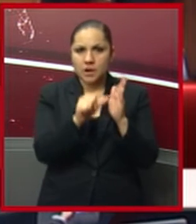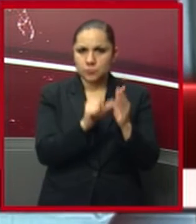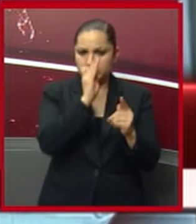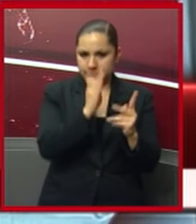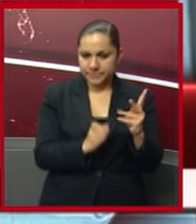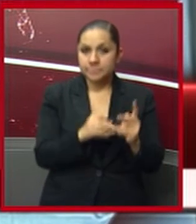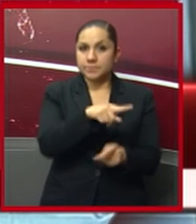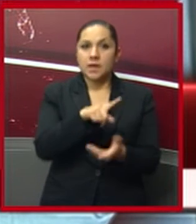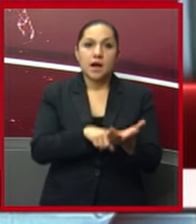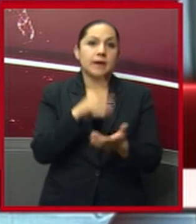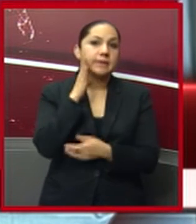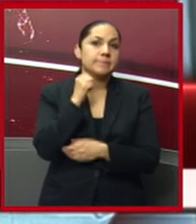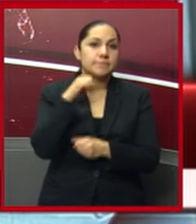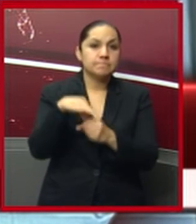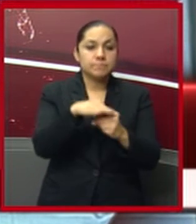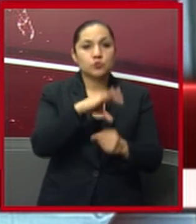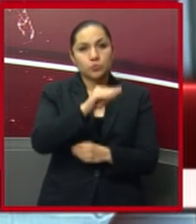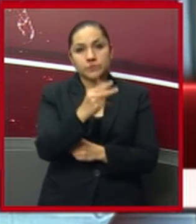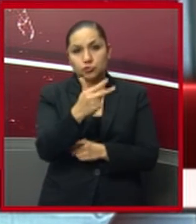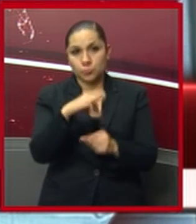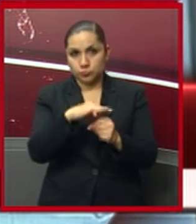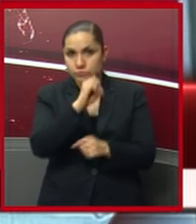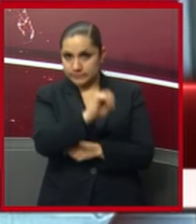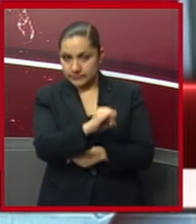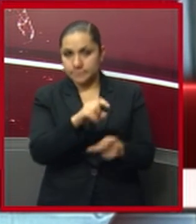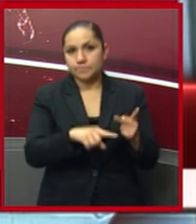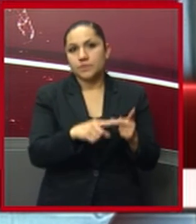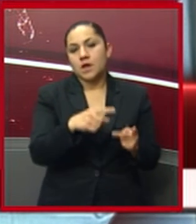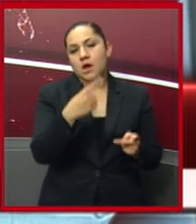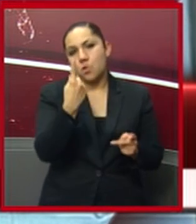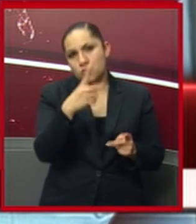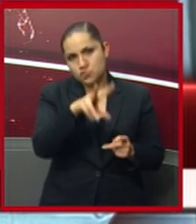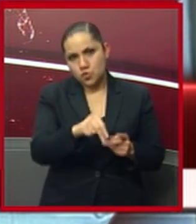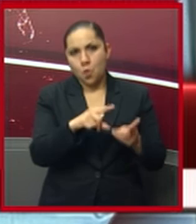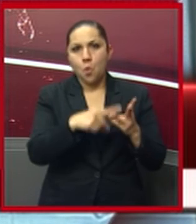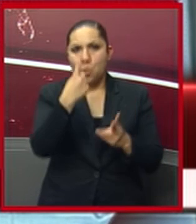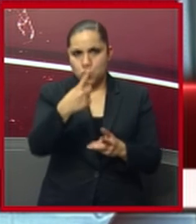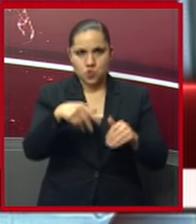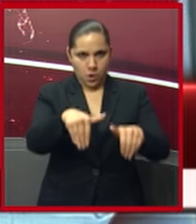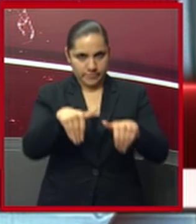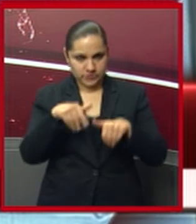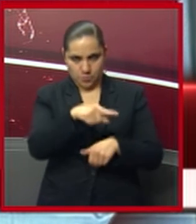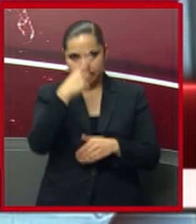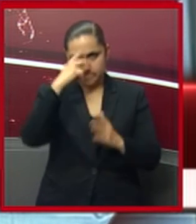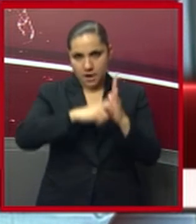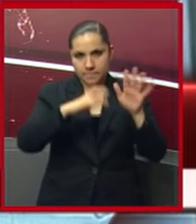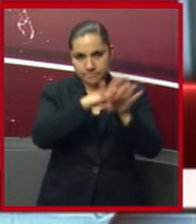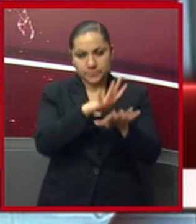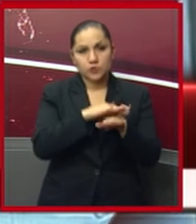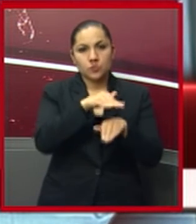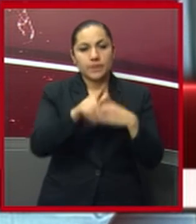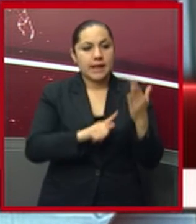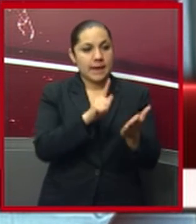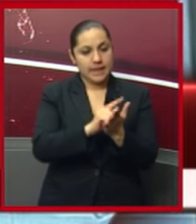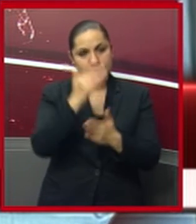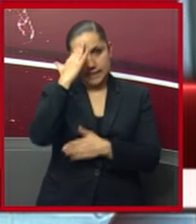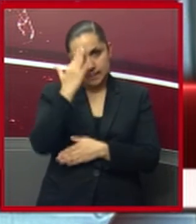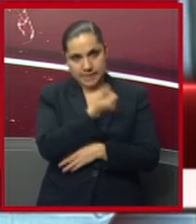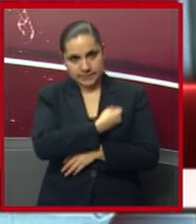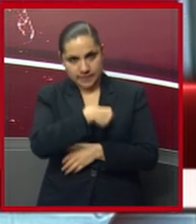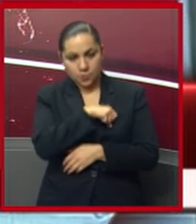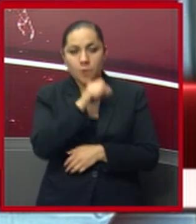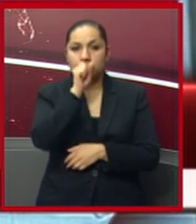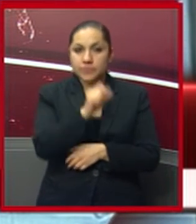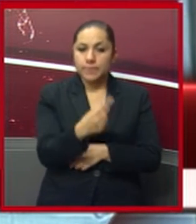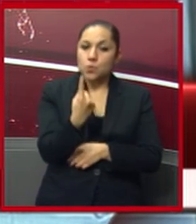con 98 votos a favor, 7 en contra y una abstención esta reforma a la Ley General de Salud, diversas disposiciones y a un